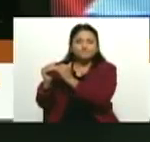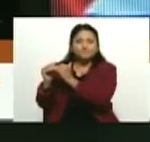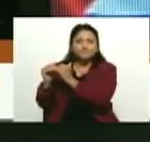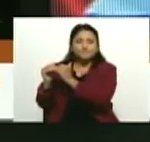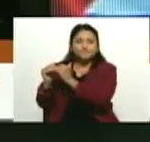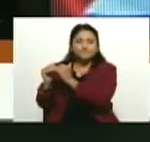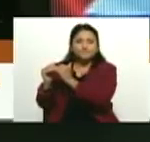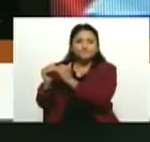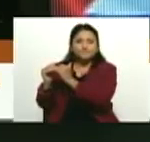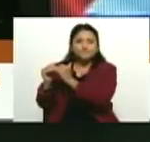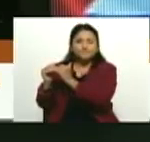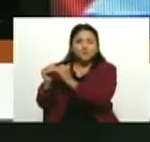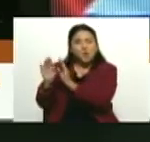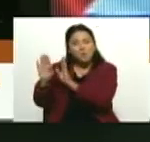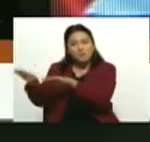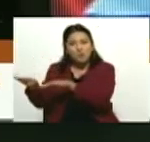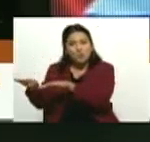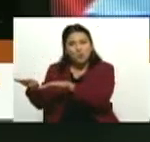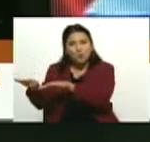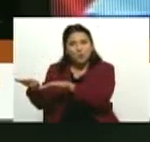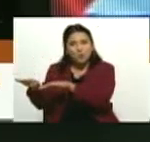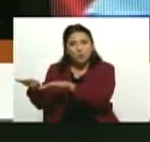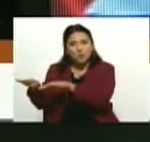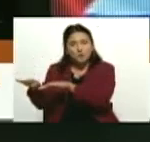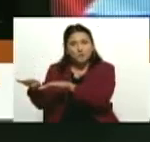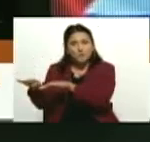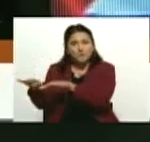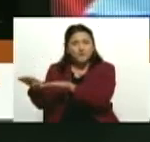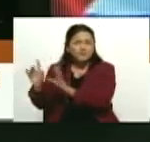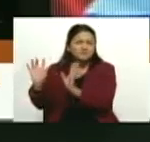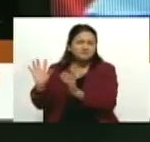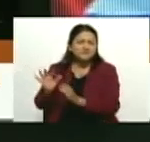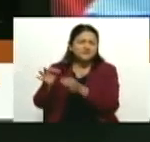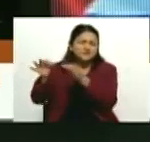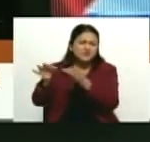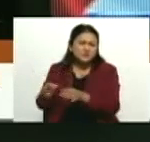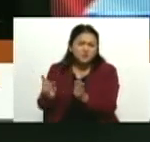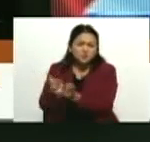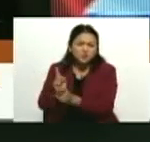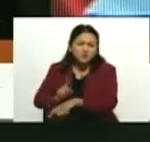los favorezca en algún momento. Todo será circunstancial.